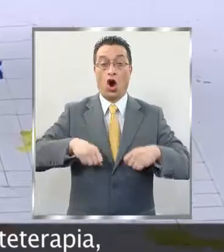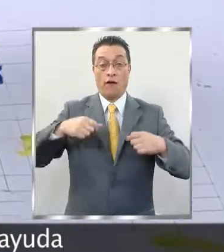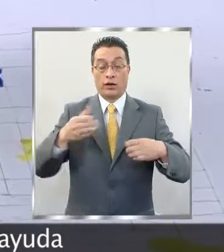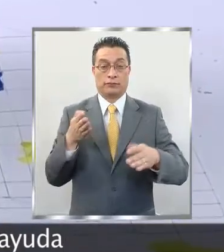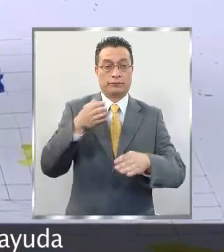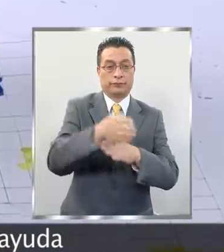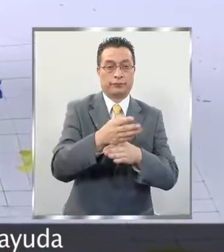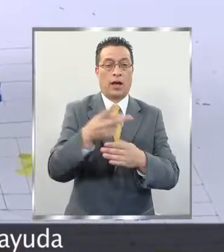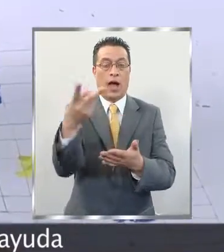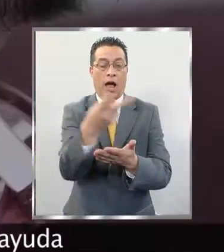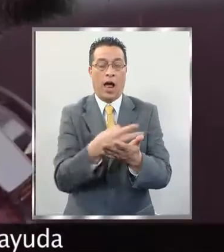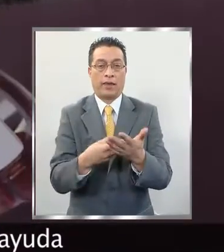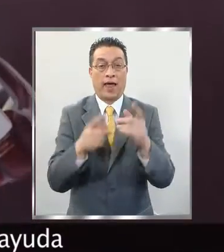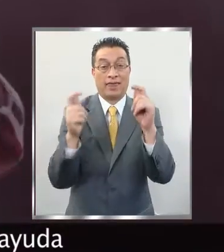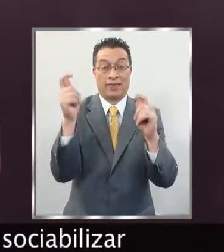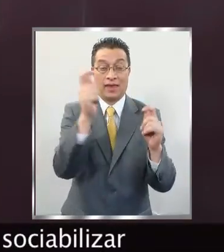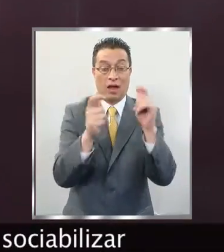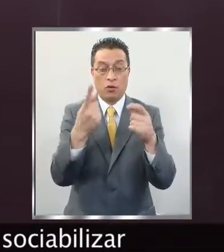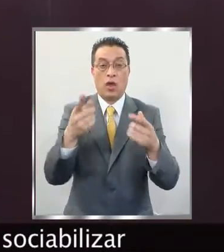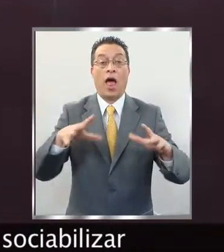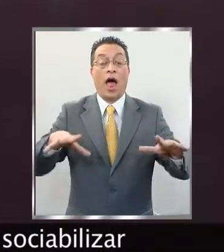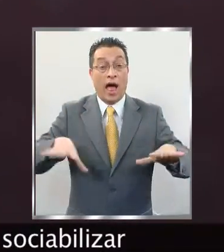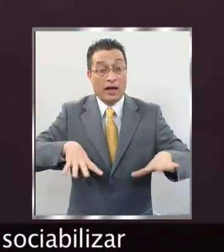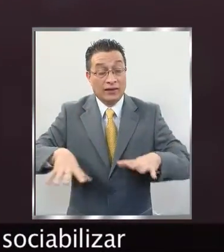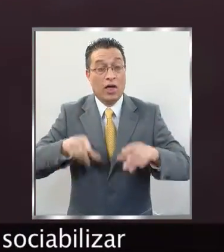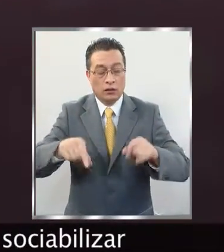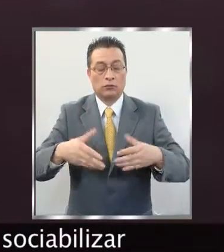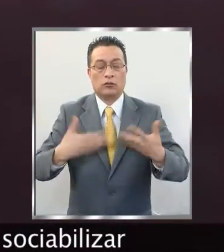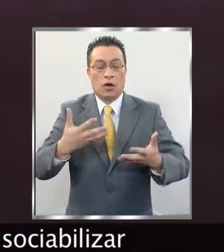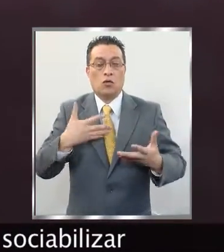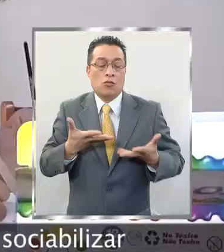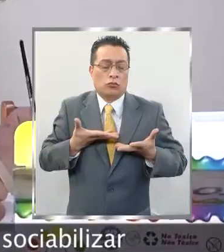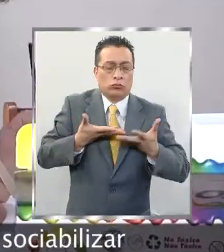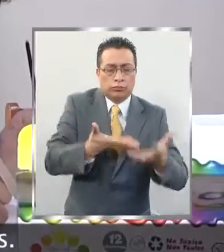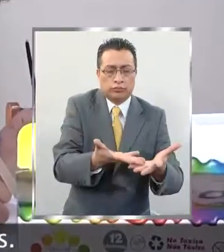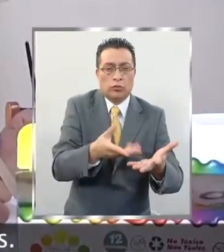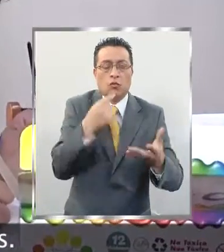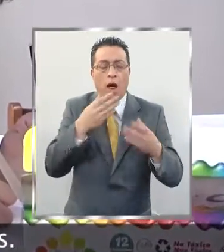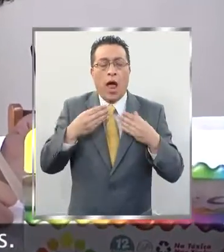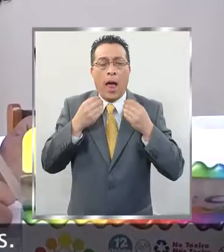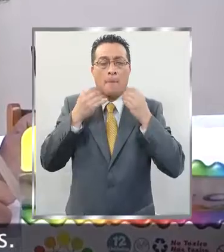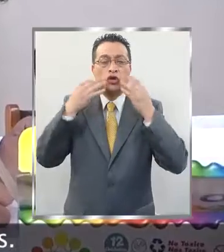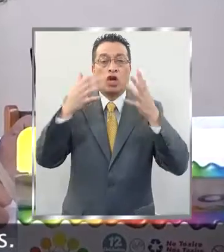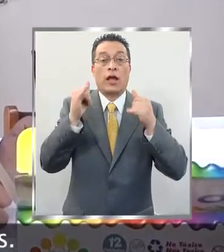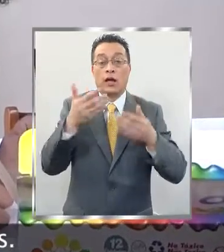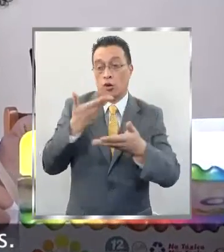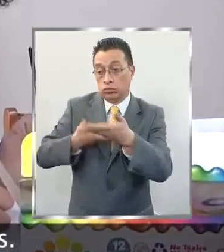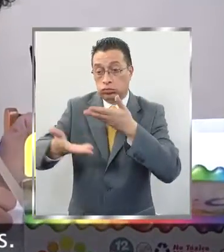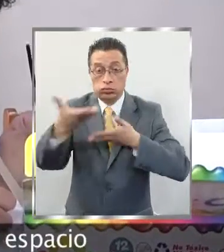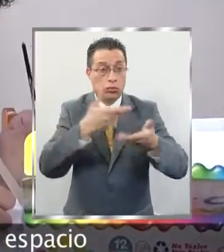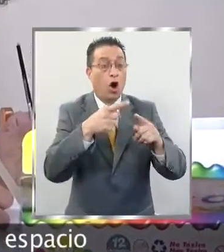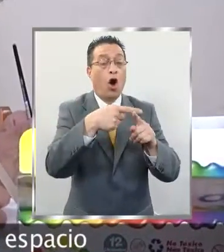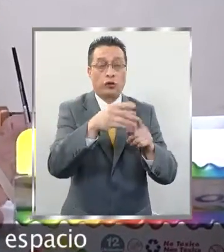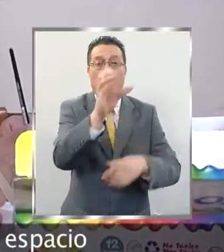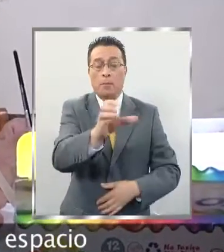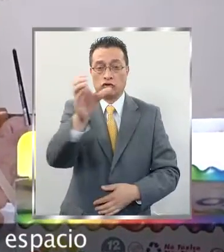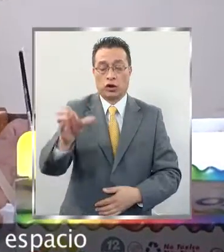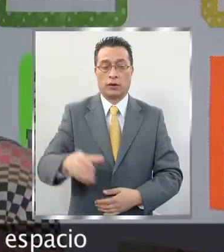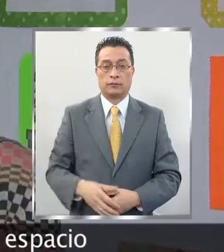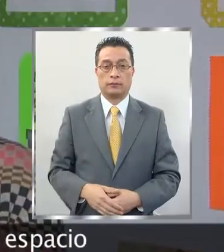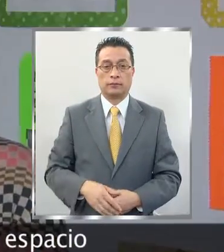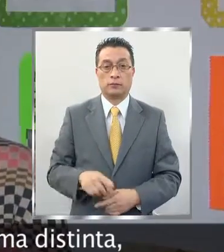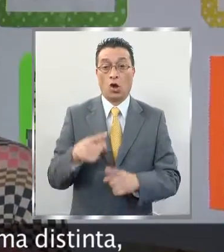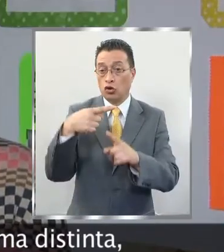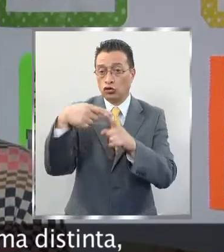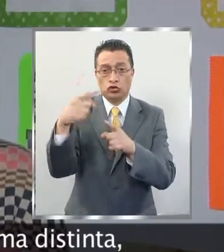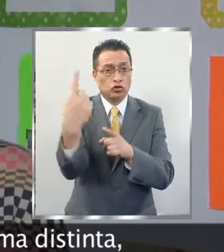-terapia, una actividad que los ayuda a canalizar sus emociones y sociabilizar con otras personas. Cada integrante tiene